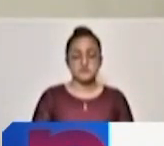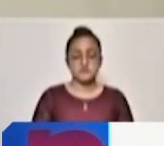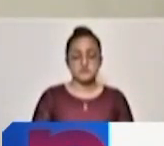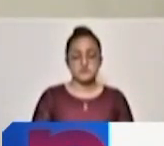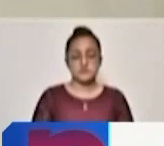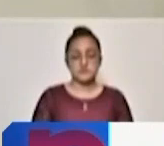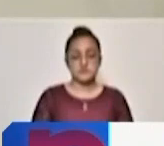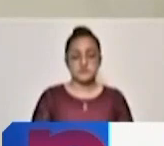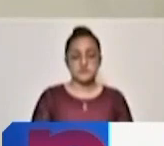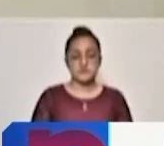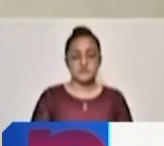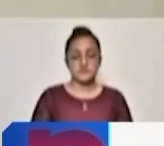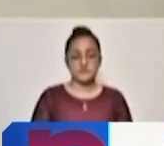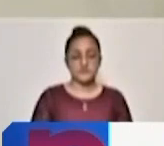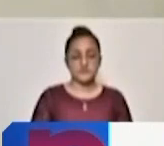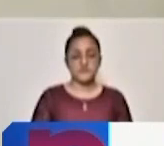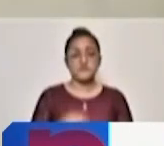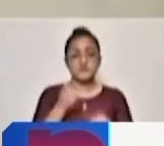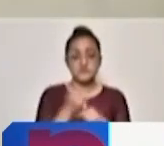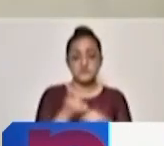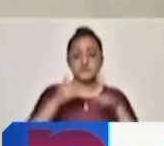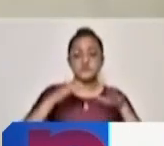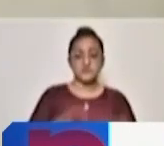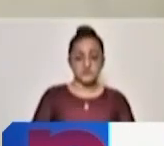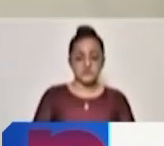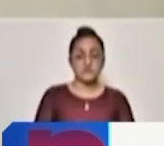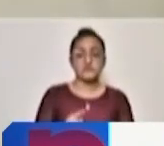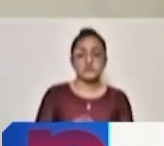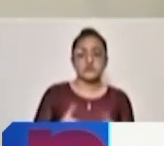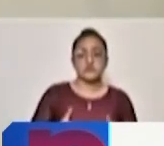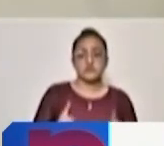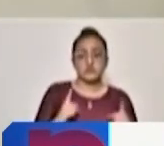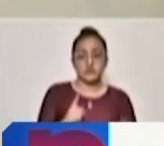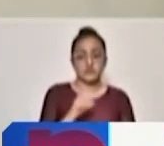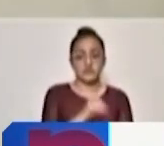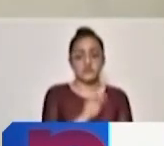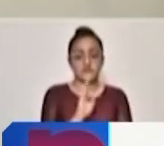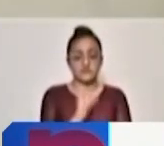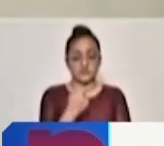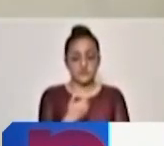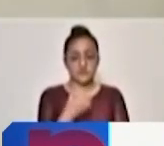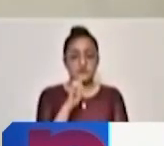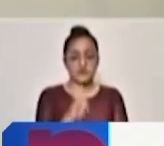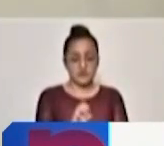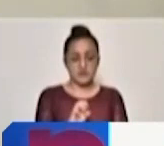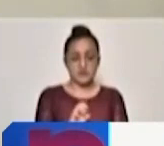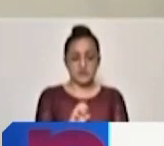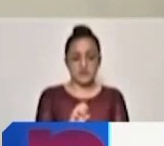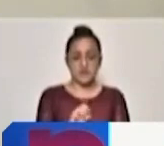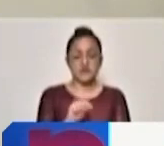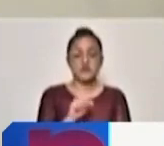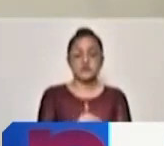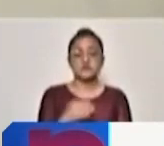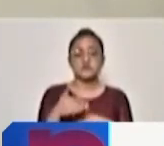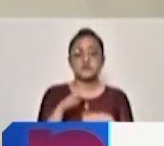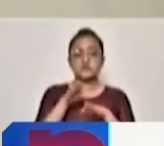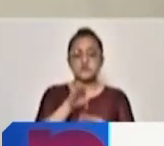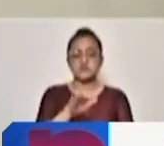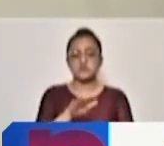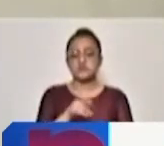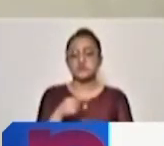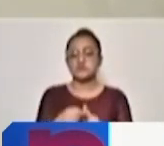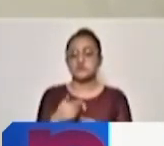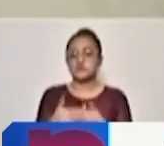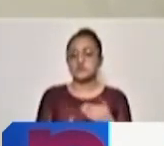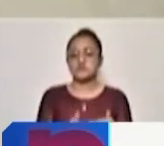la cápsula, la información que vierte la Fiscalía General del Estado sobre el